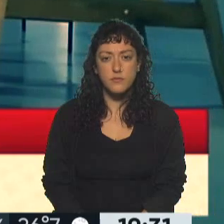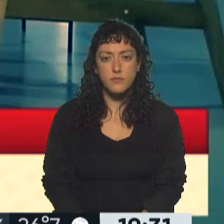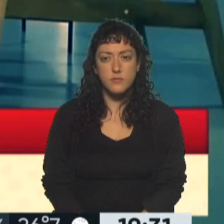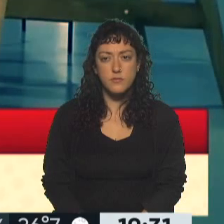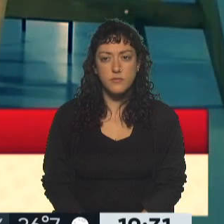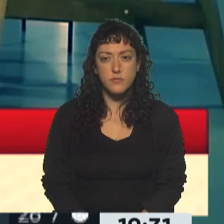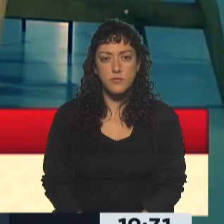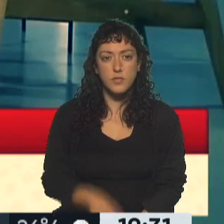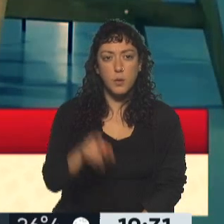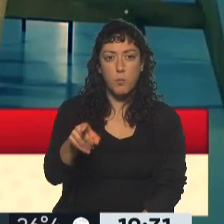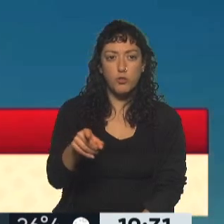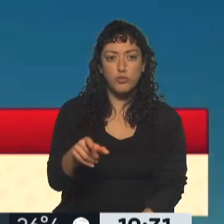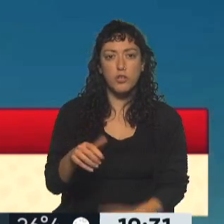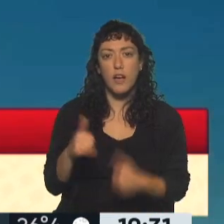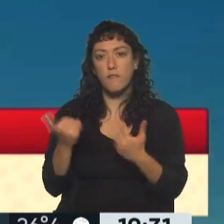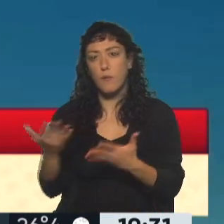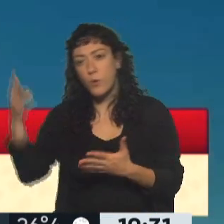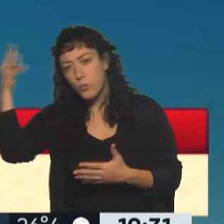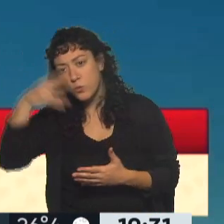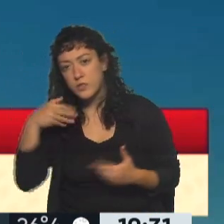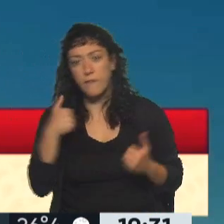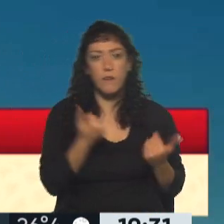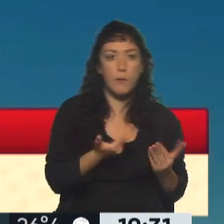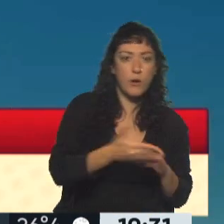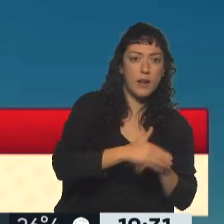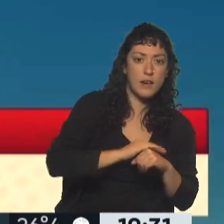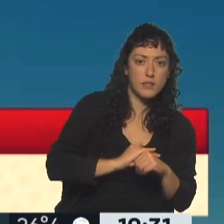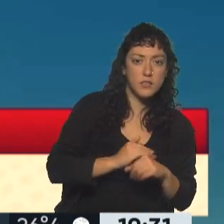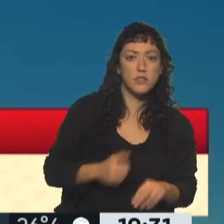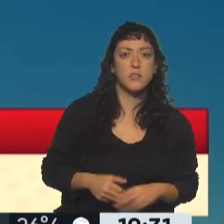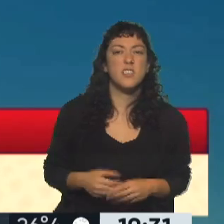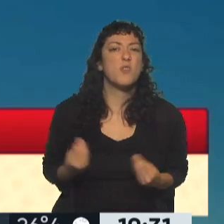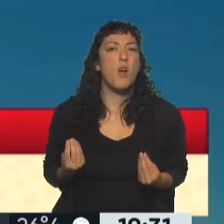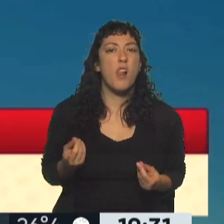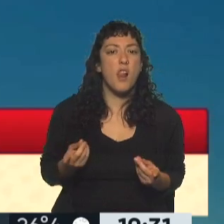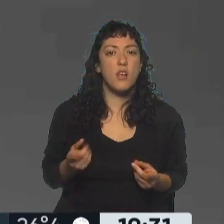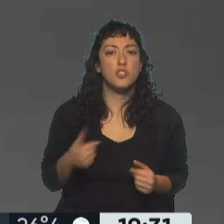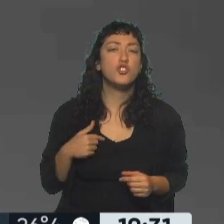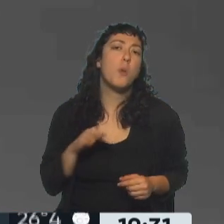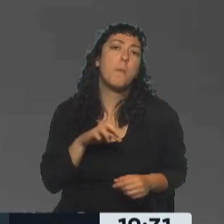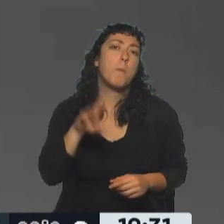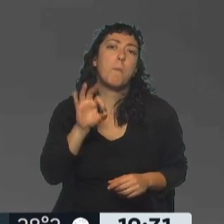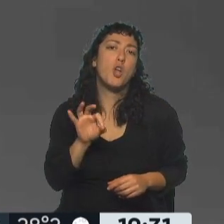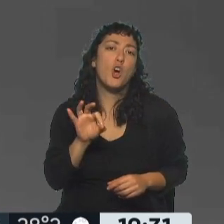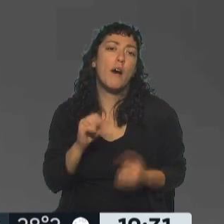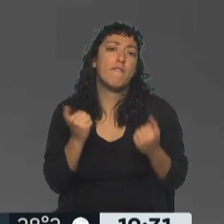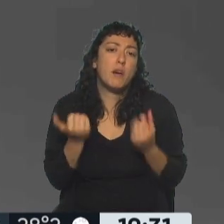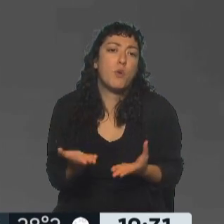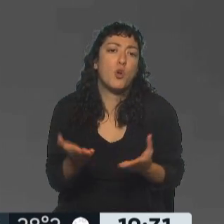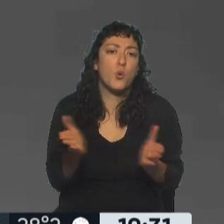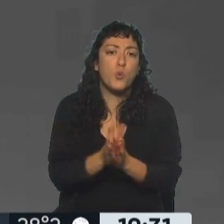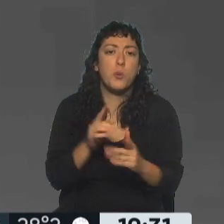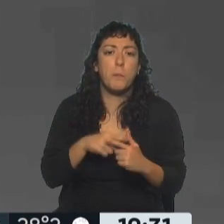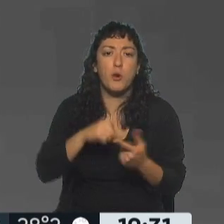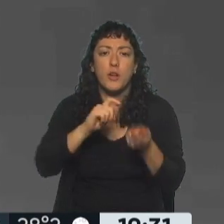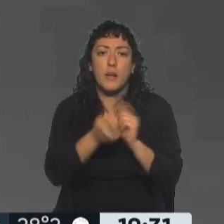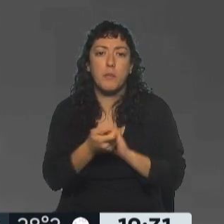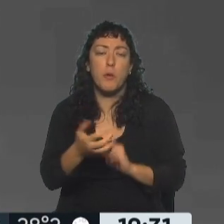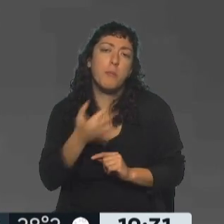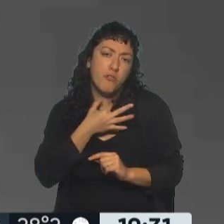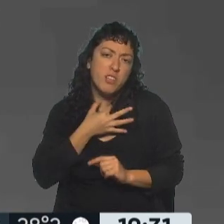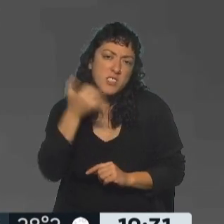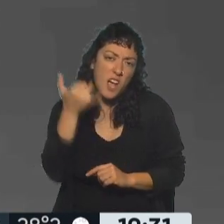¿Sos Larreta o sos Bullrich? Soy pro y soy Juntos por el Cambio. En mi caso yo he decidido que no es que no tenga preferencias